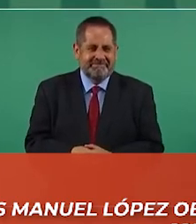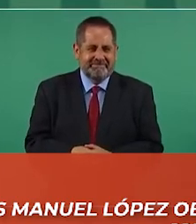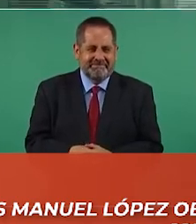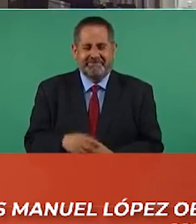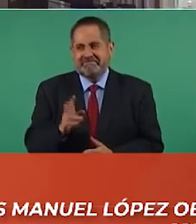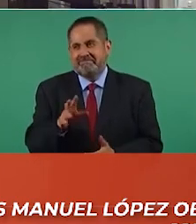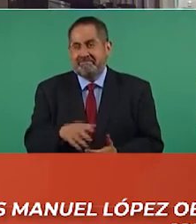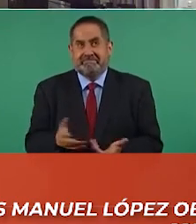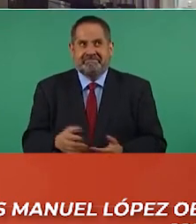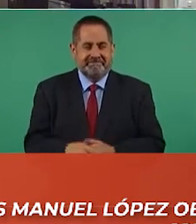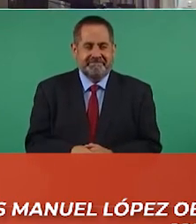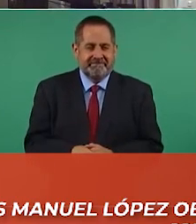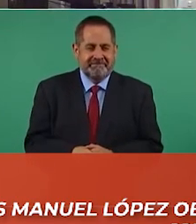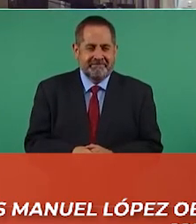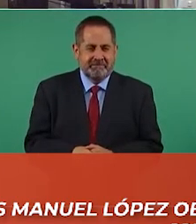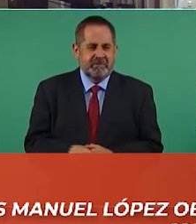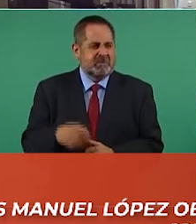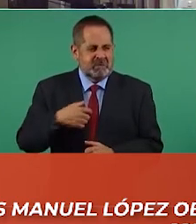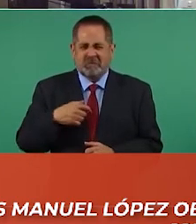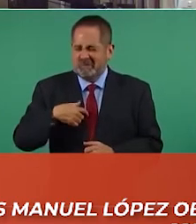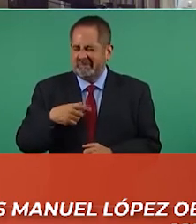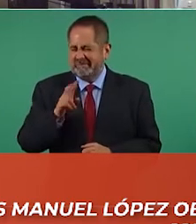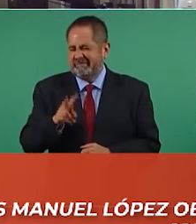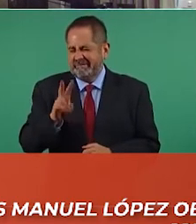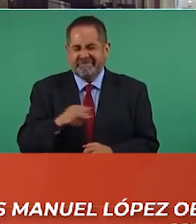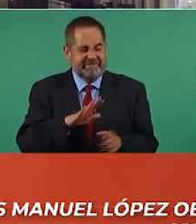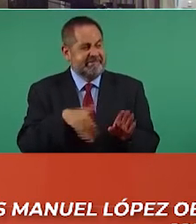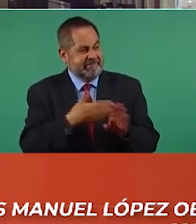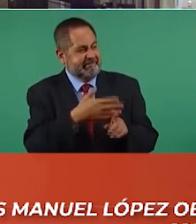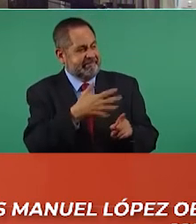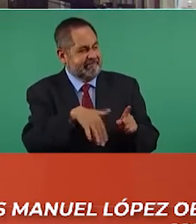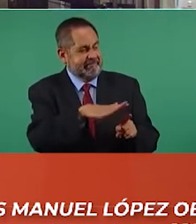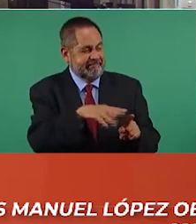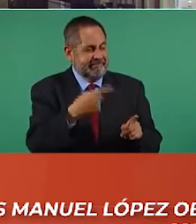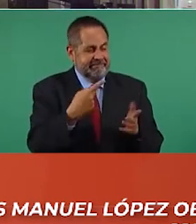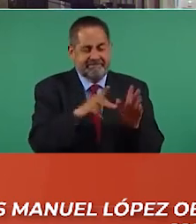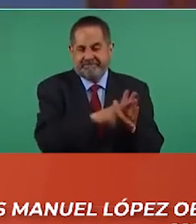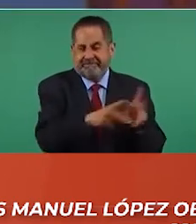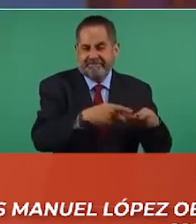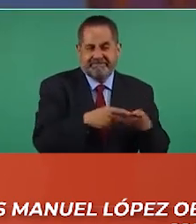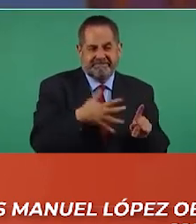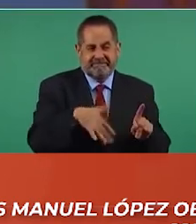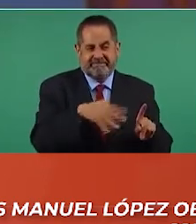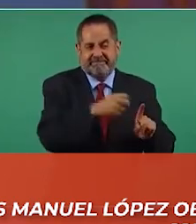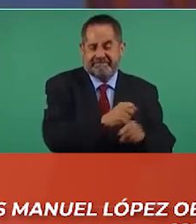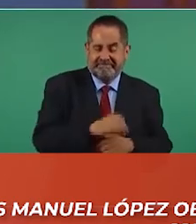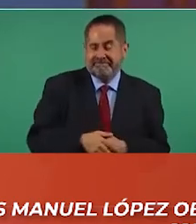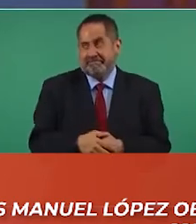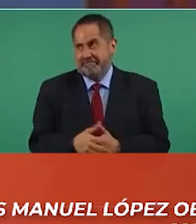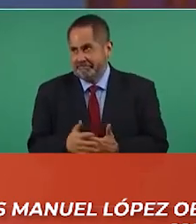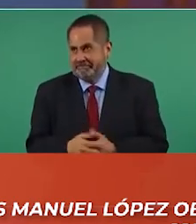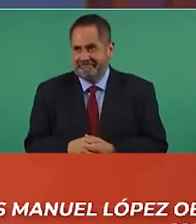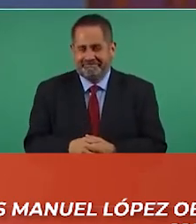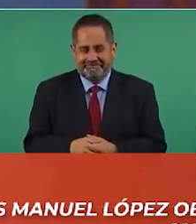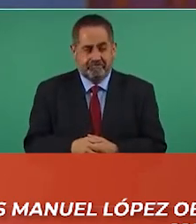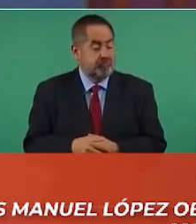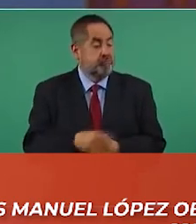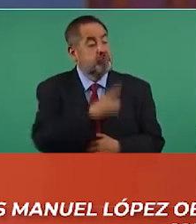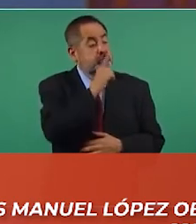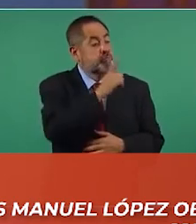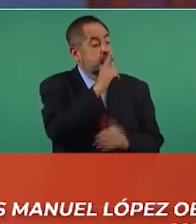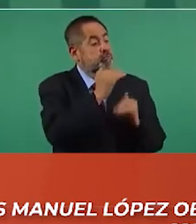Presidente. Que persigue periodistas, que limita la libertad de